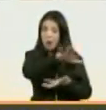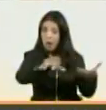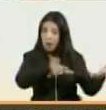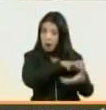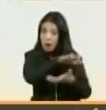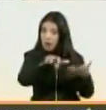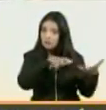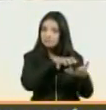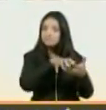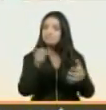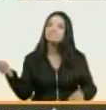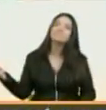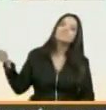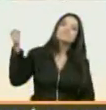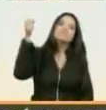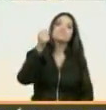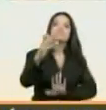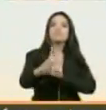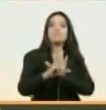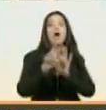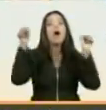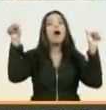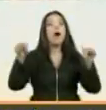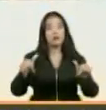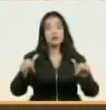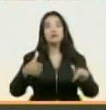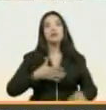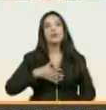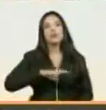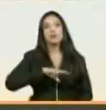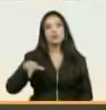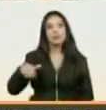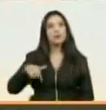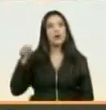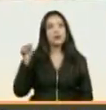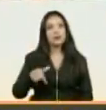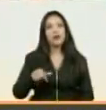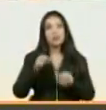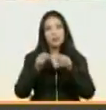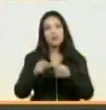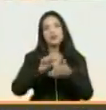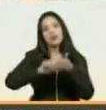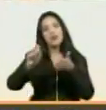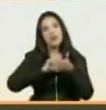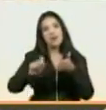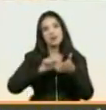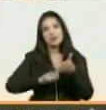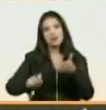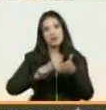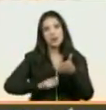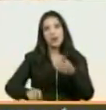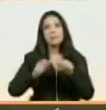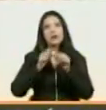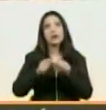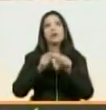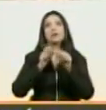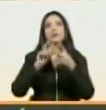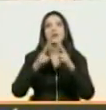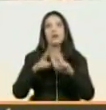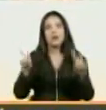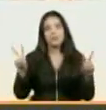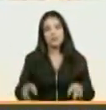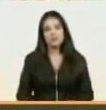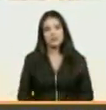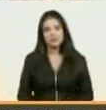de las leyes, Santos Luzardo. Aquí estamos ante Santos Luzardo a presentar unos escritos para que se presente la paz. Que acciona sus armas